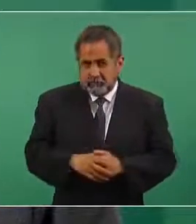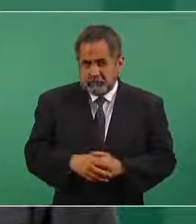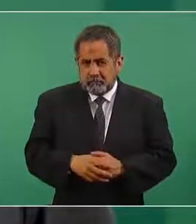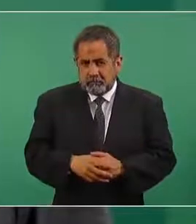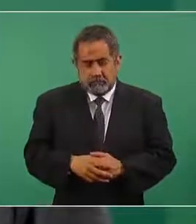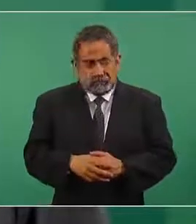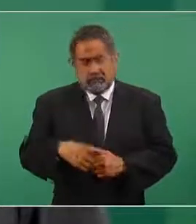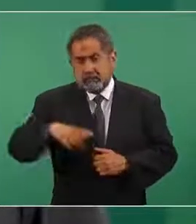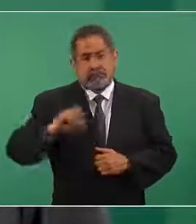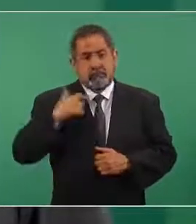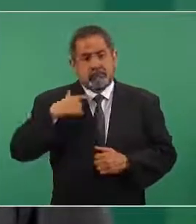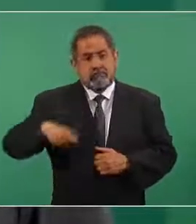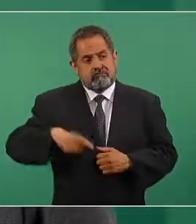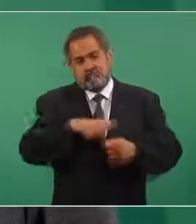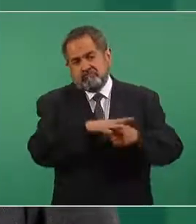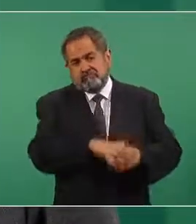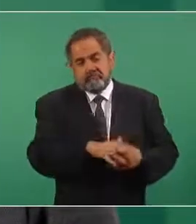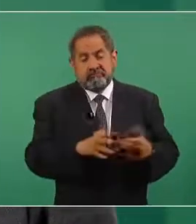¿Quién